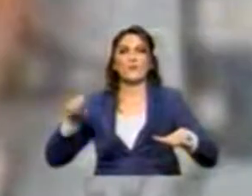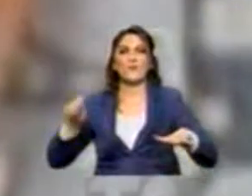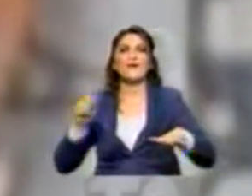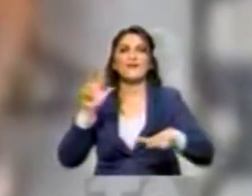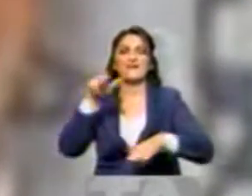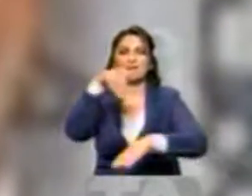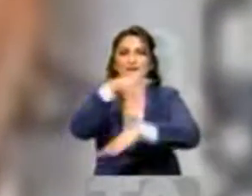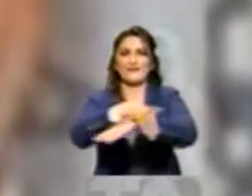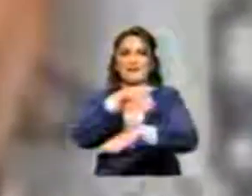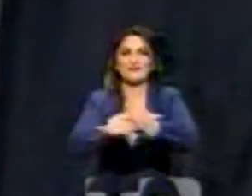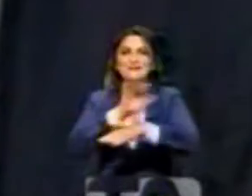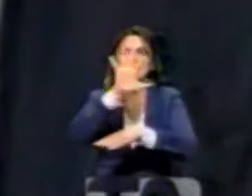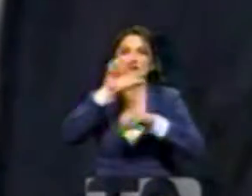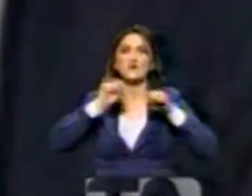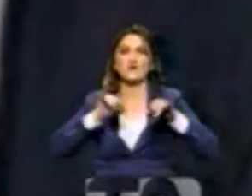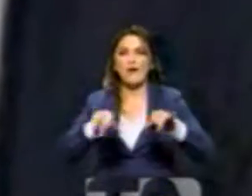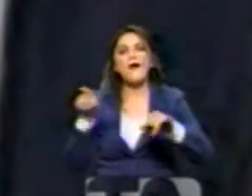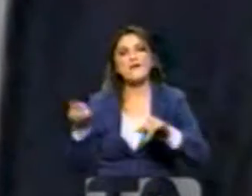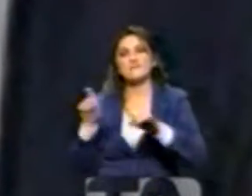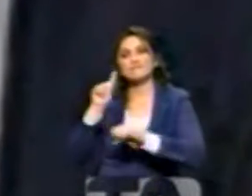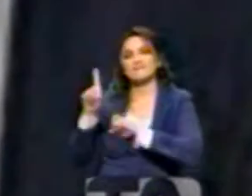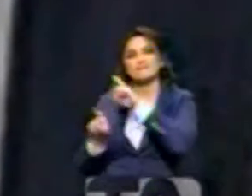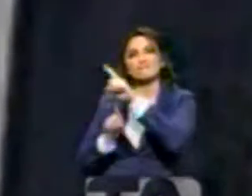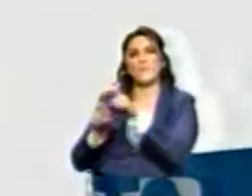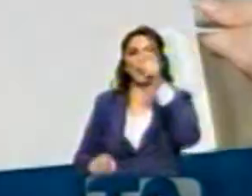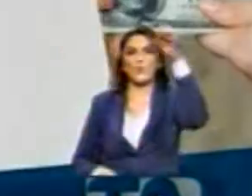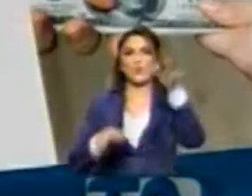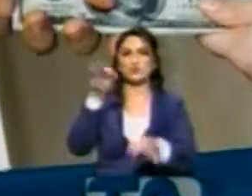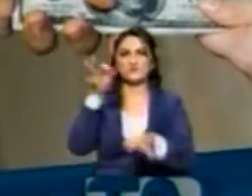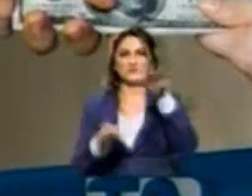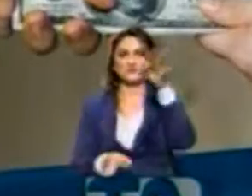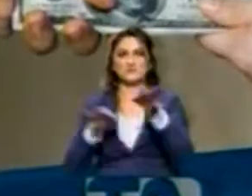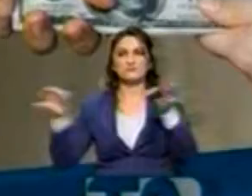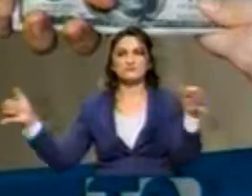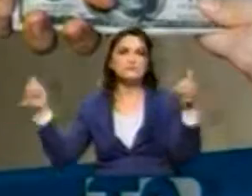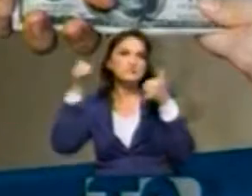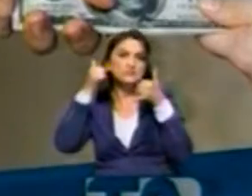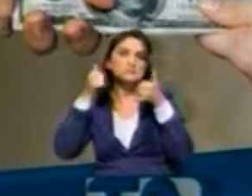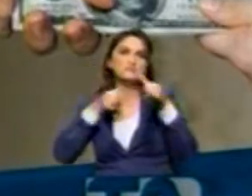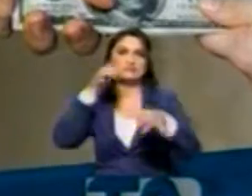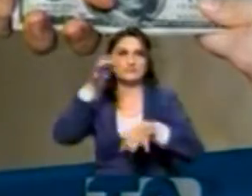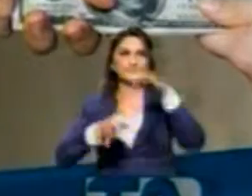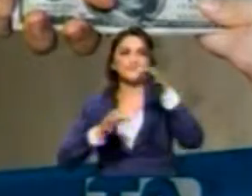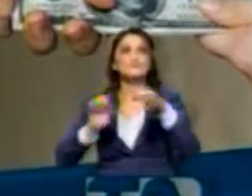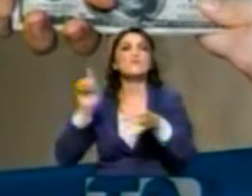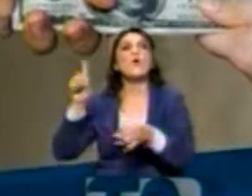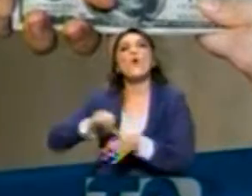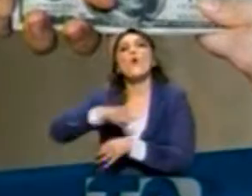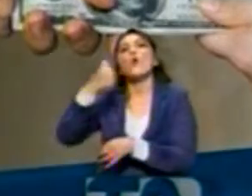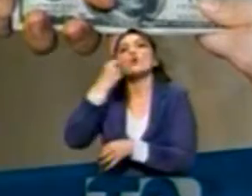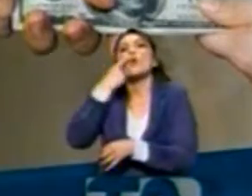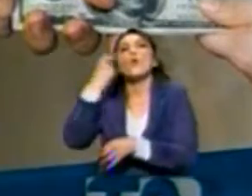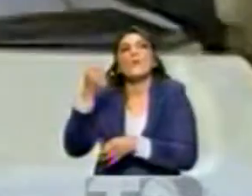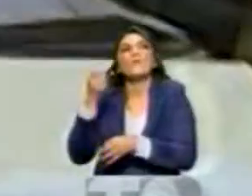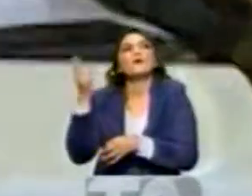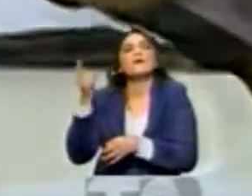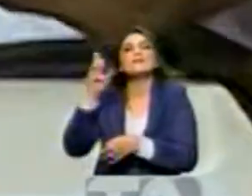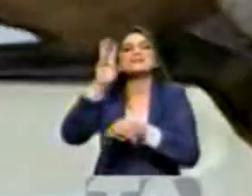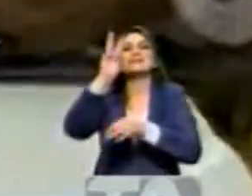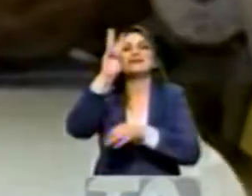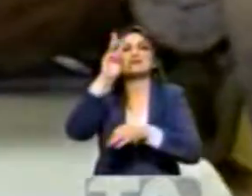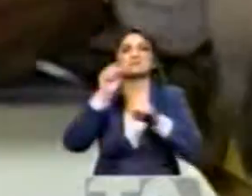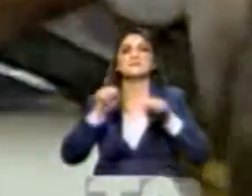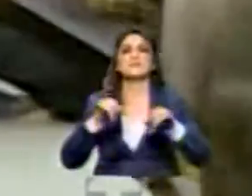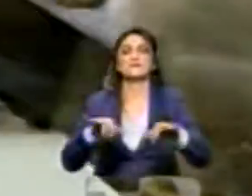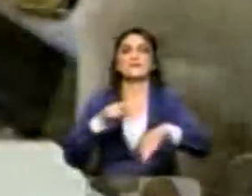El exdirectivo de la compañía, José Conceição Santos, aportará con su testimonio el 6 de septiembre a las 9 horas. En la